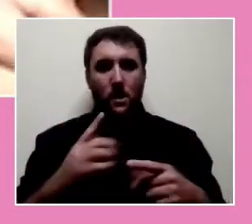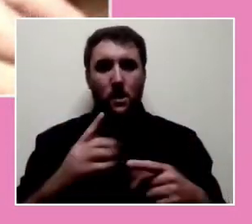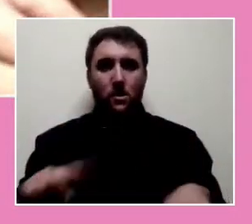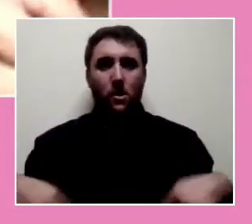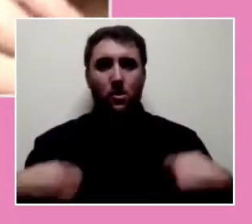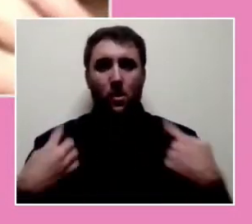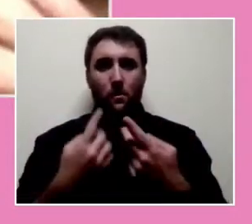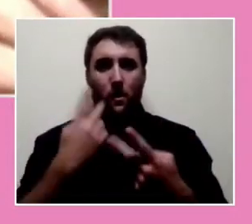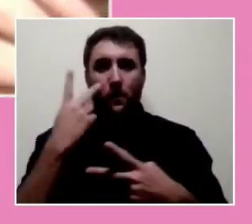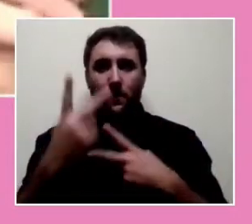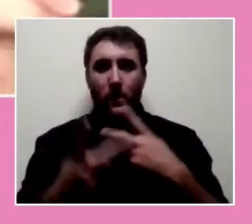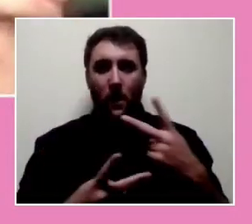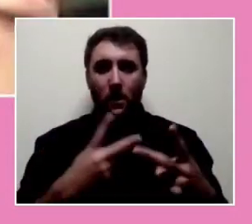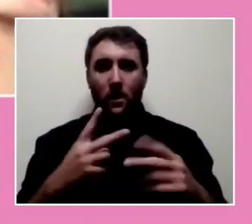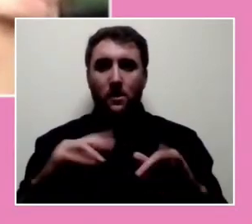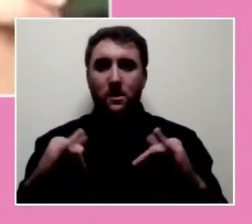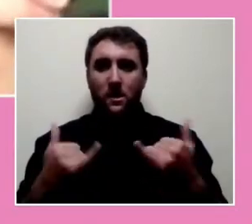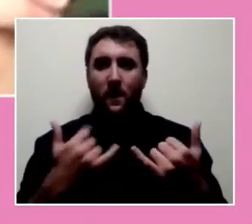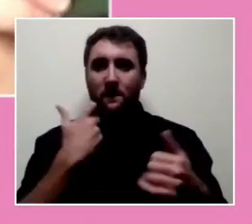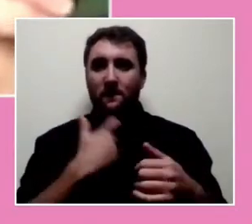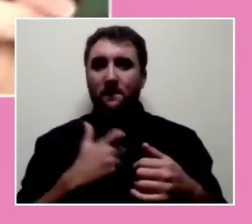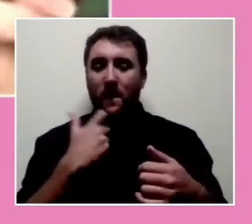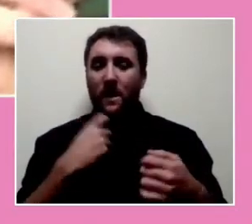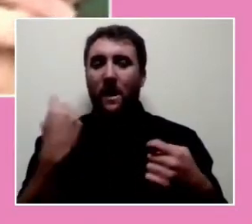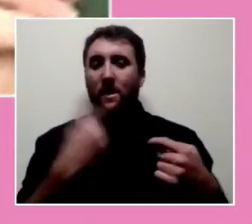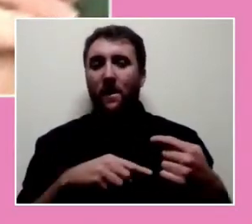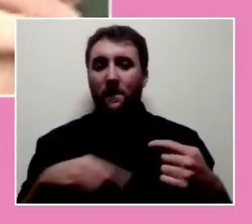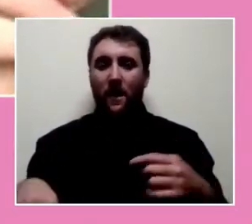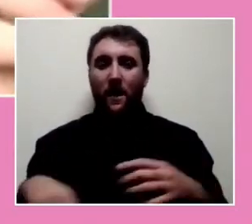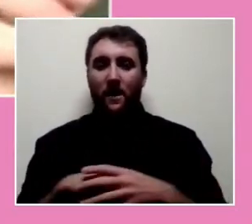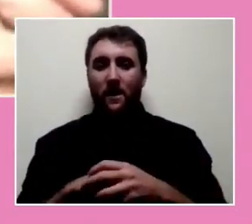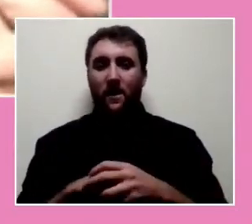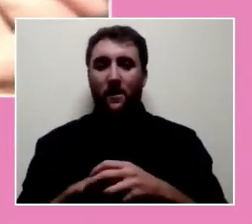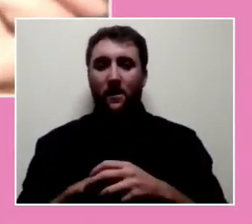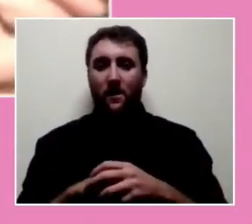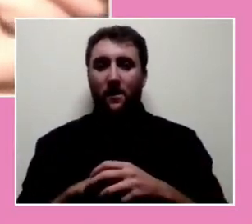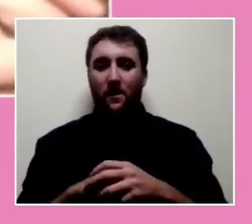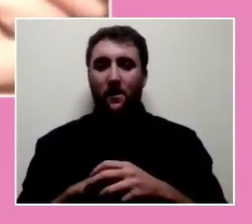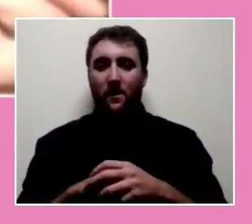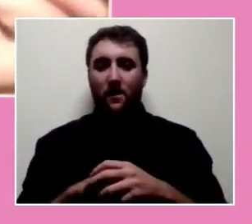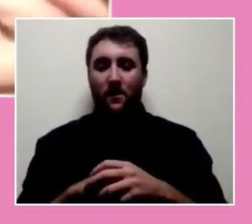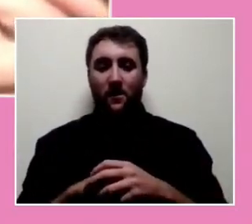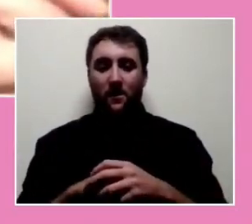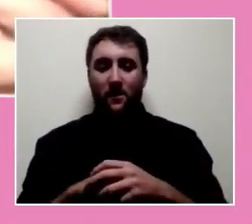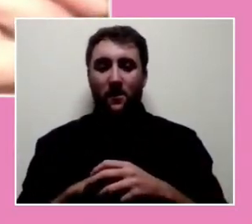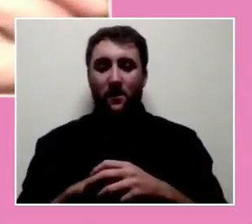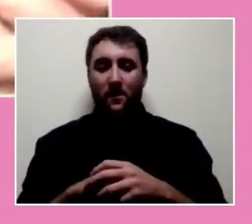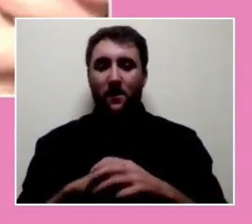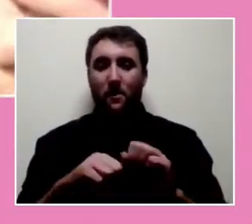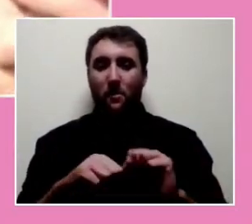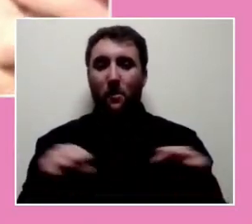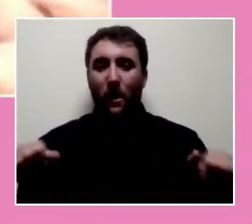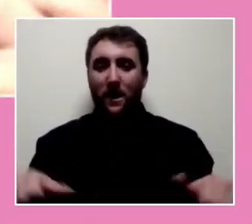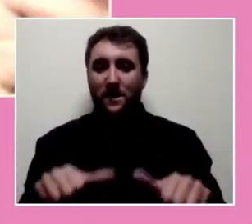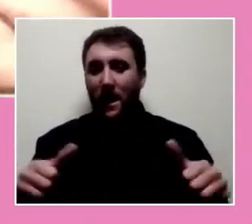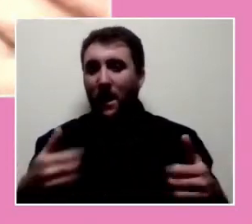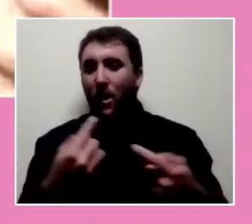que hace mucha falta es que haya contenido de todo lo contrario, o sea, que en vez de tirar hate puedan ser algo que en realidad te ayude